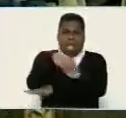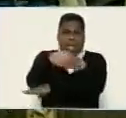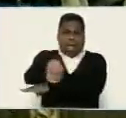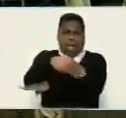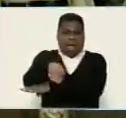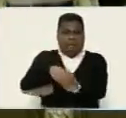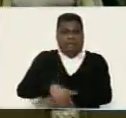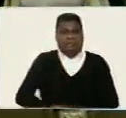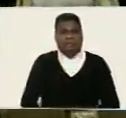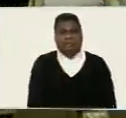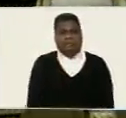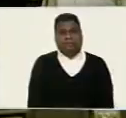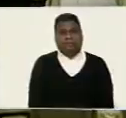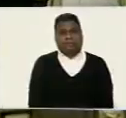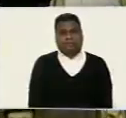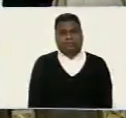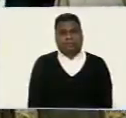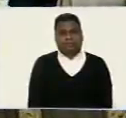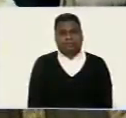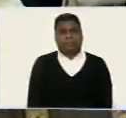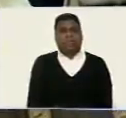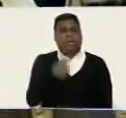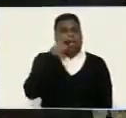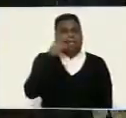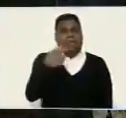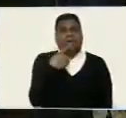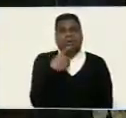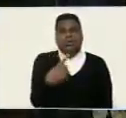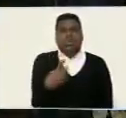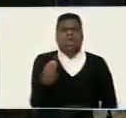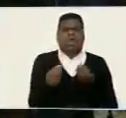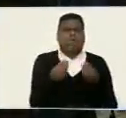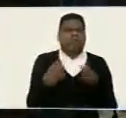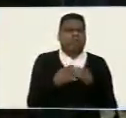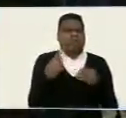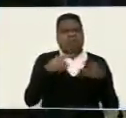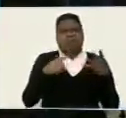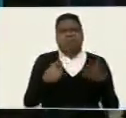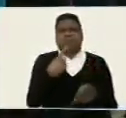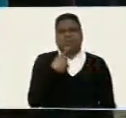No. Que el pueblo nos diga lo que nos quiera decir.